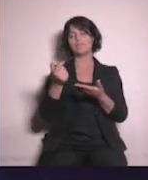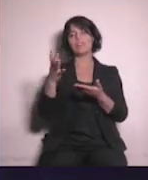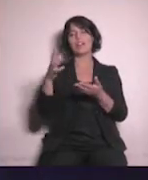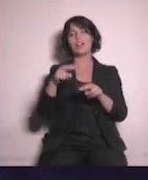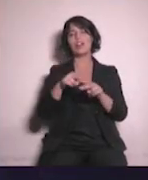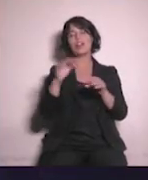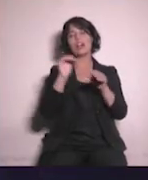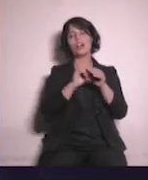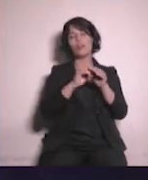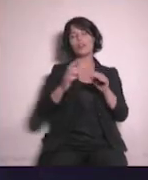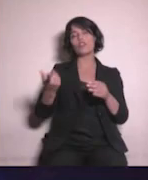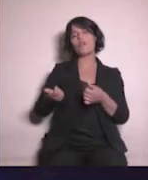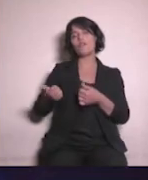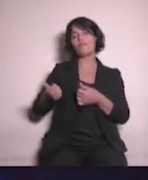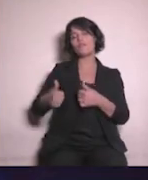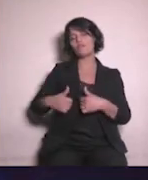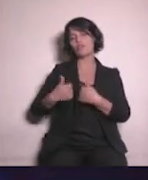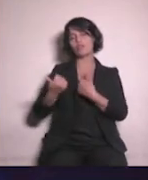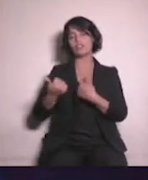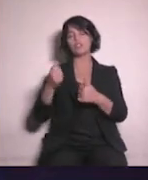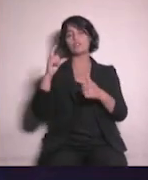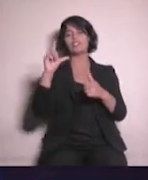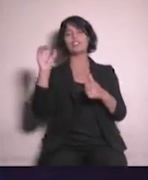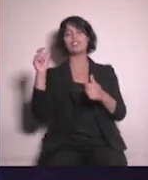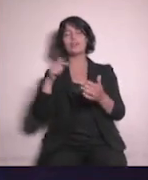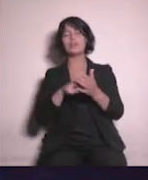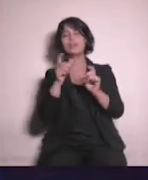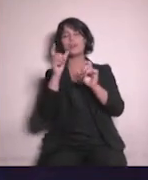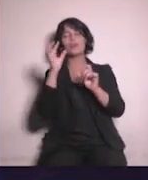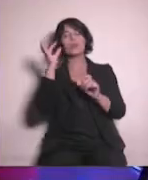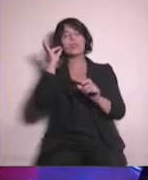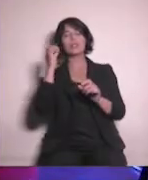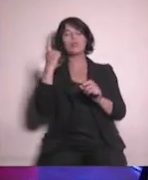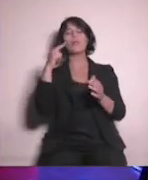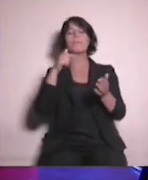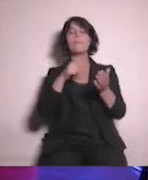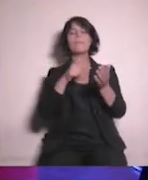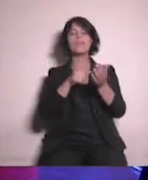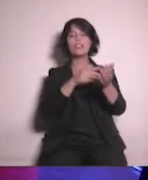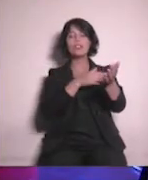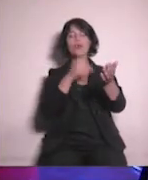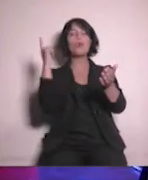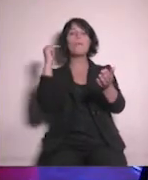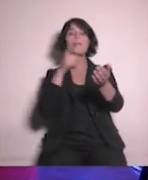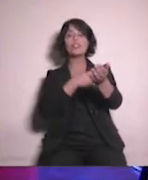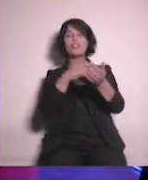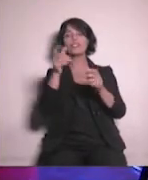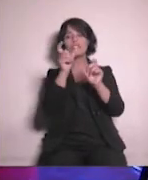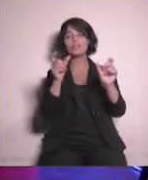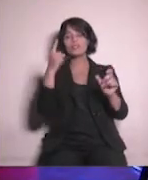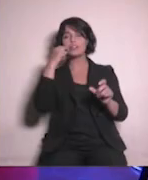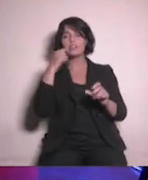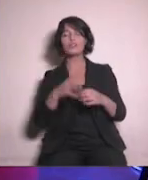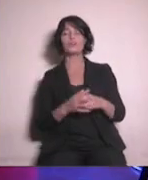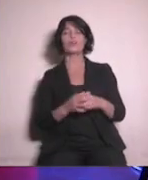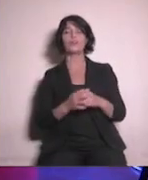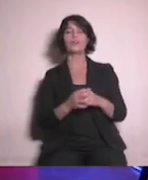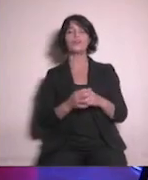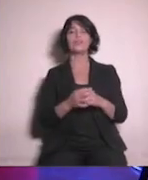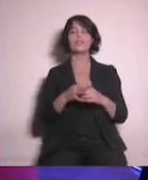menos mitad y mitad, son 970 mil mujeres, 1 millón 20 mil hombres. Hay diferencias salariales por género,